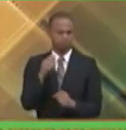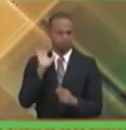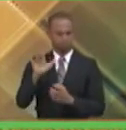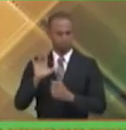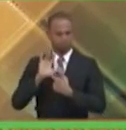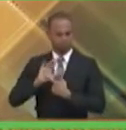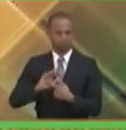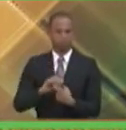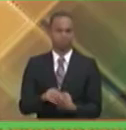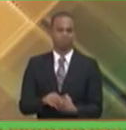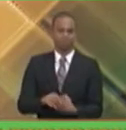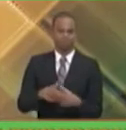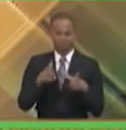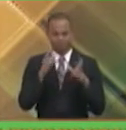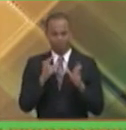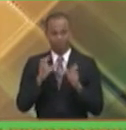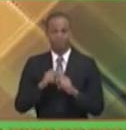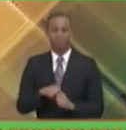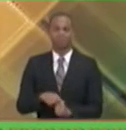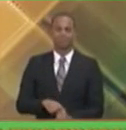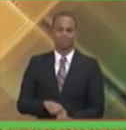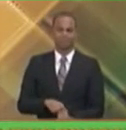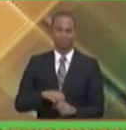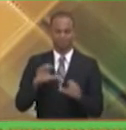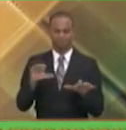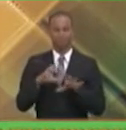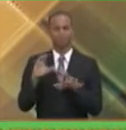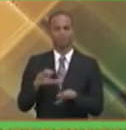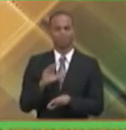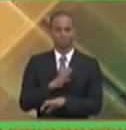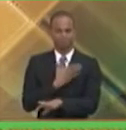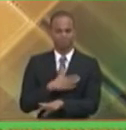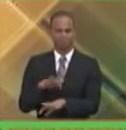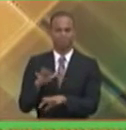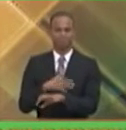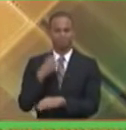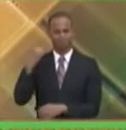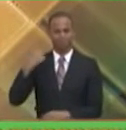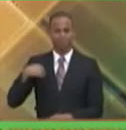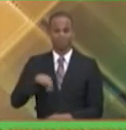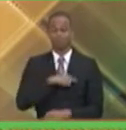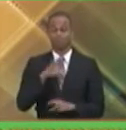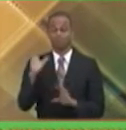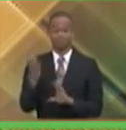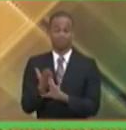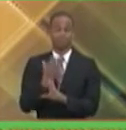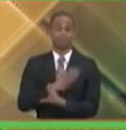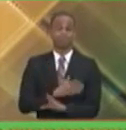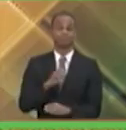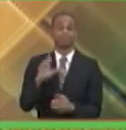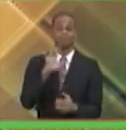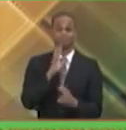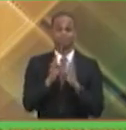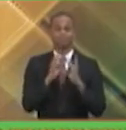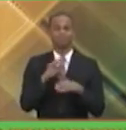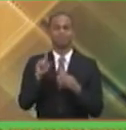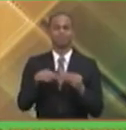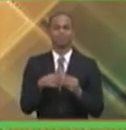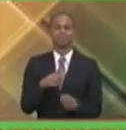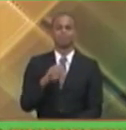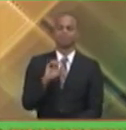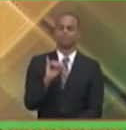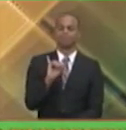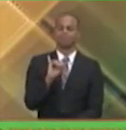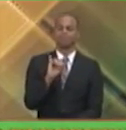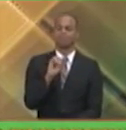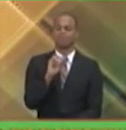podemos oírles sí, ejecutar algún tipo de para nosotros. Pero antes, hablemos con